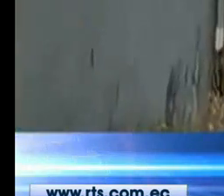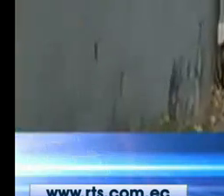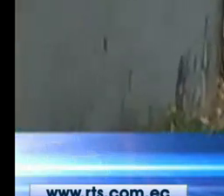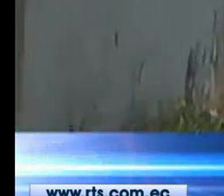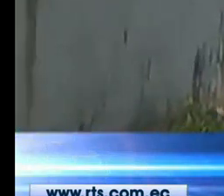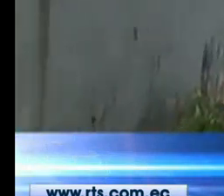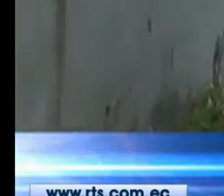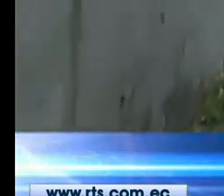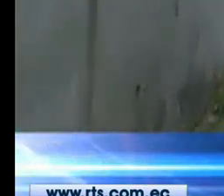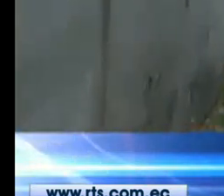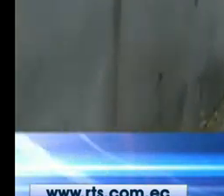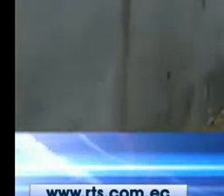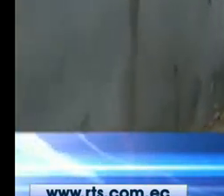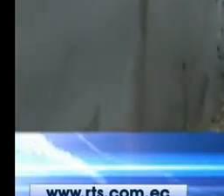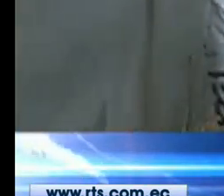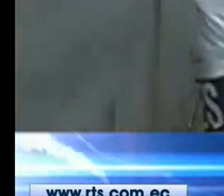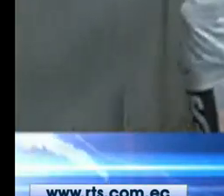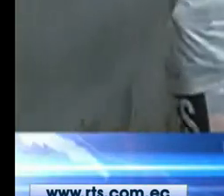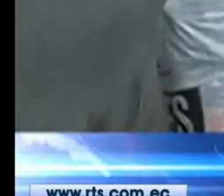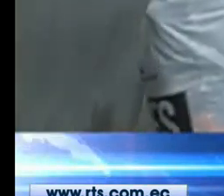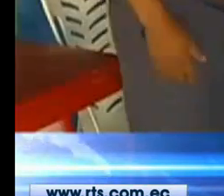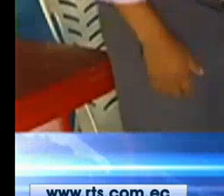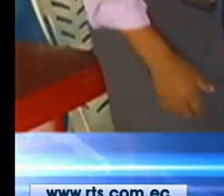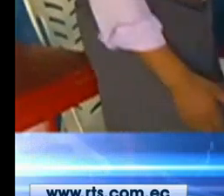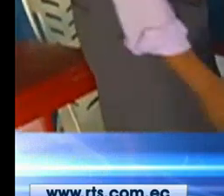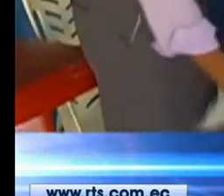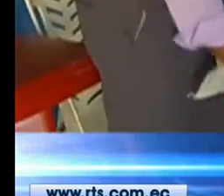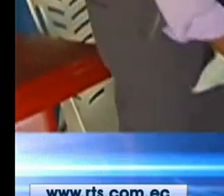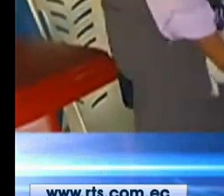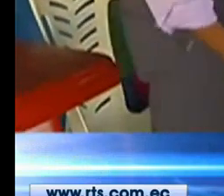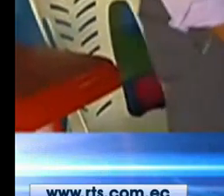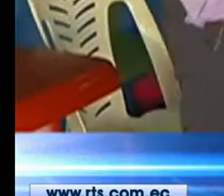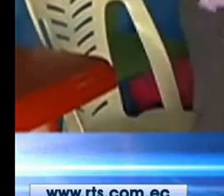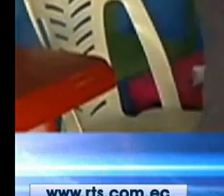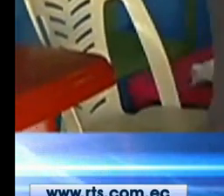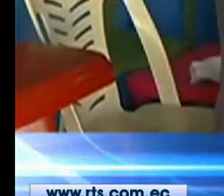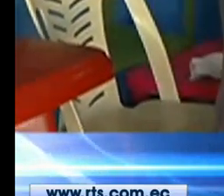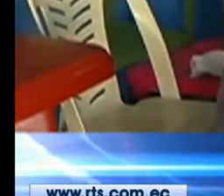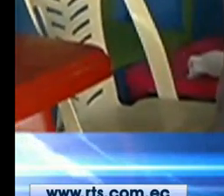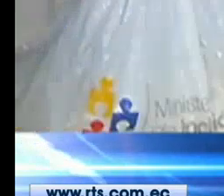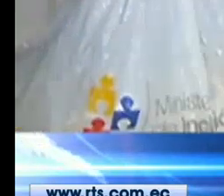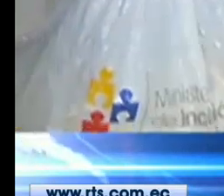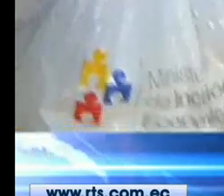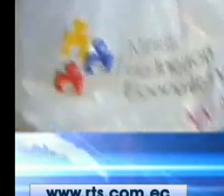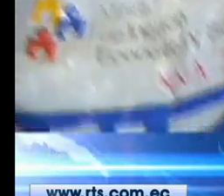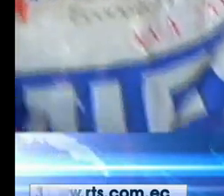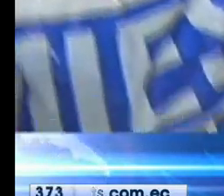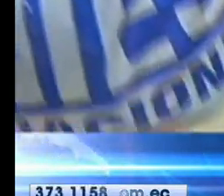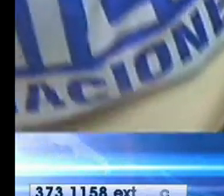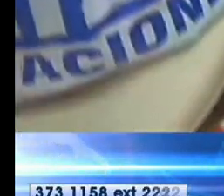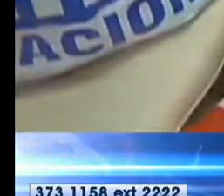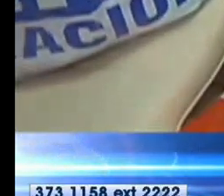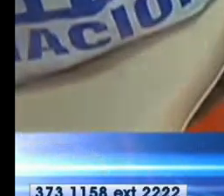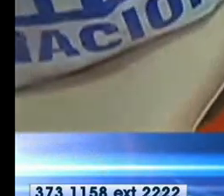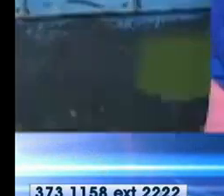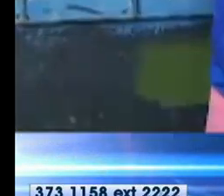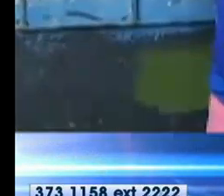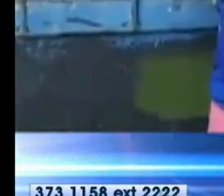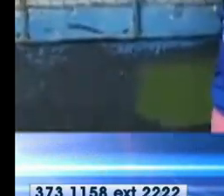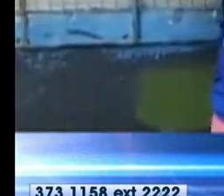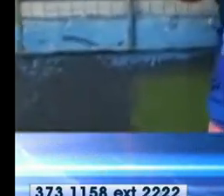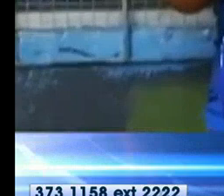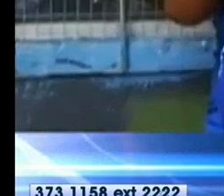Además, llegó la ayuda para las menores huérfanas que son criadas por sus